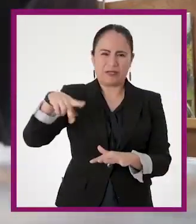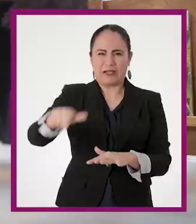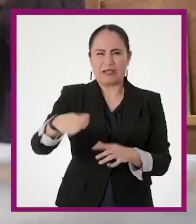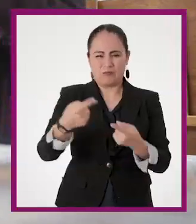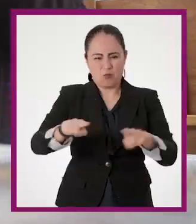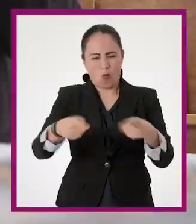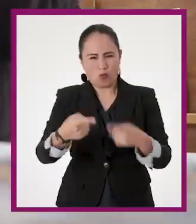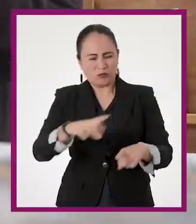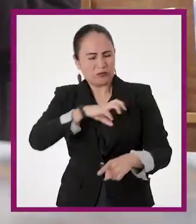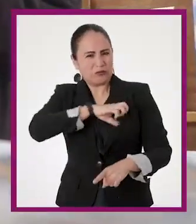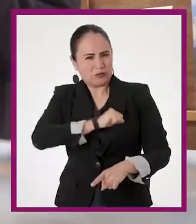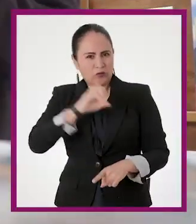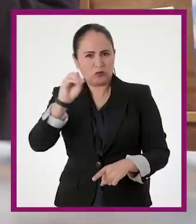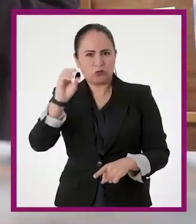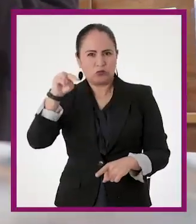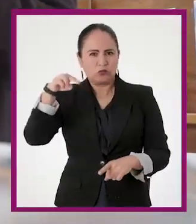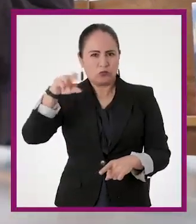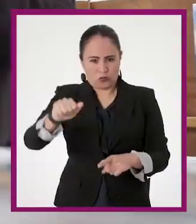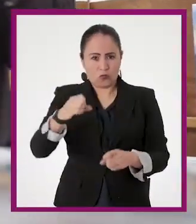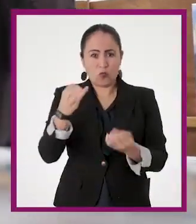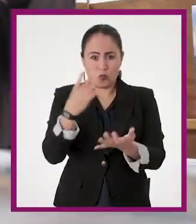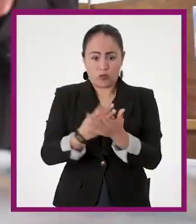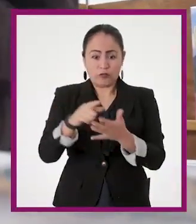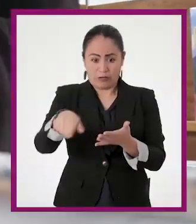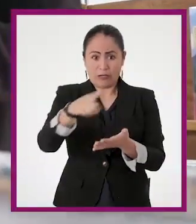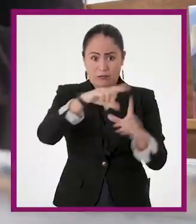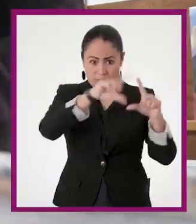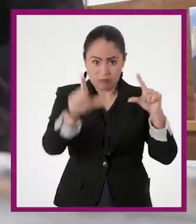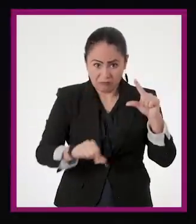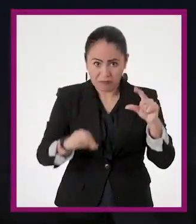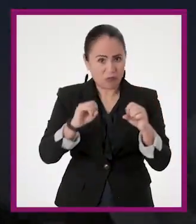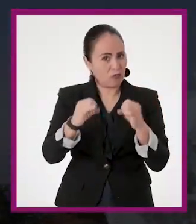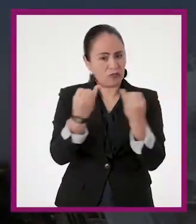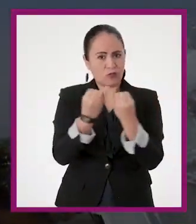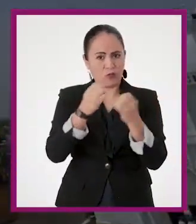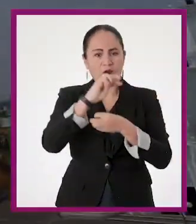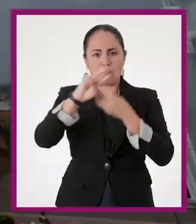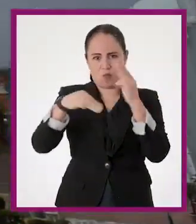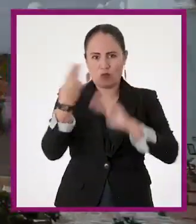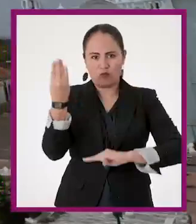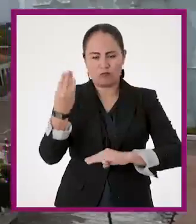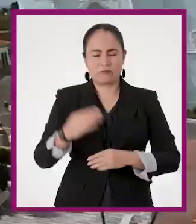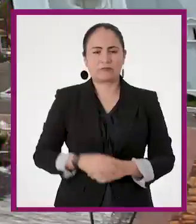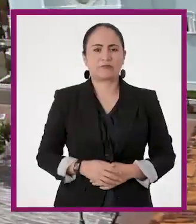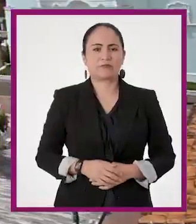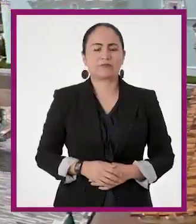son jarocho, ya no solo a nivel nacional, sino a nivel mundial.